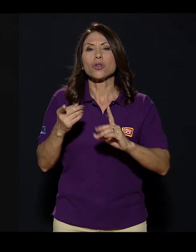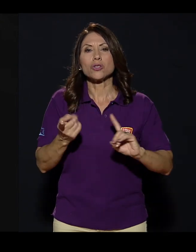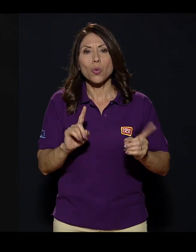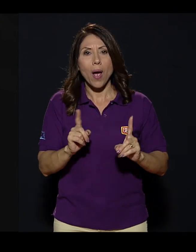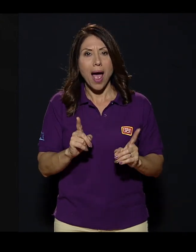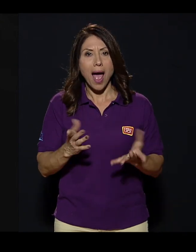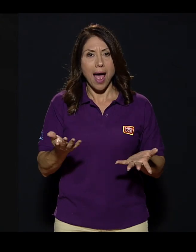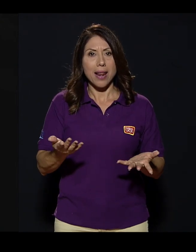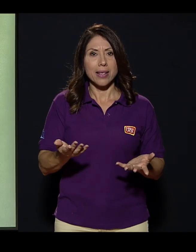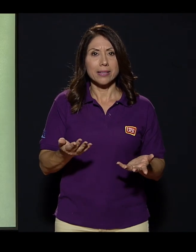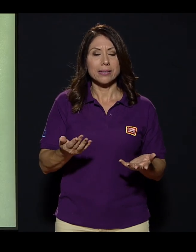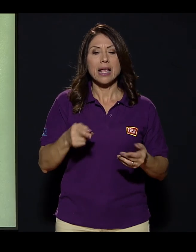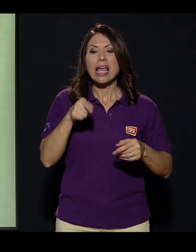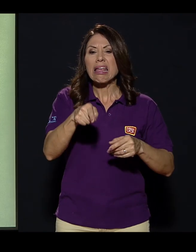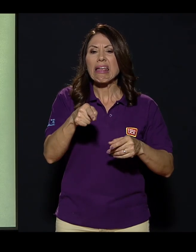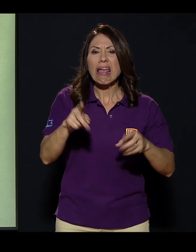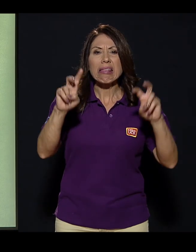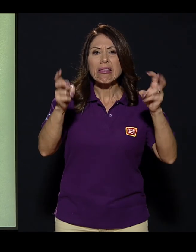el proyecto.